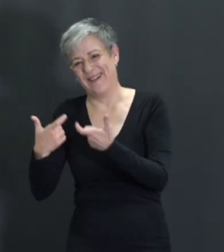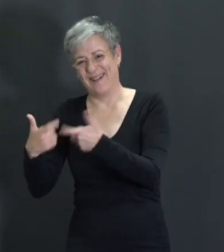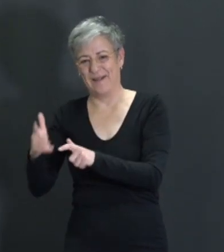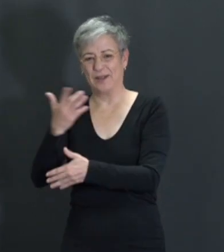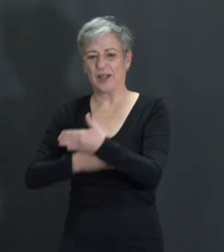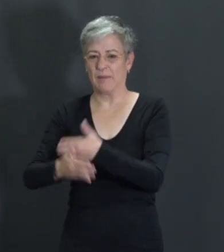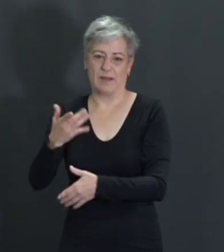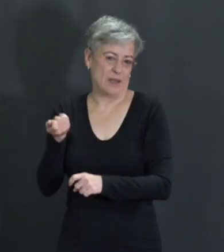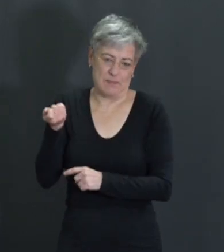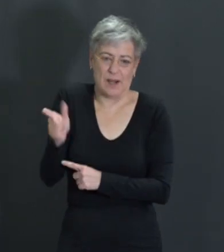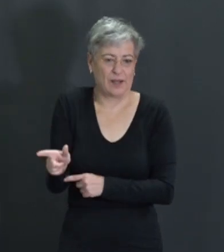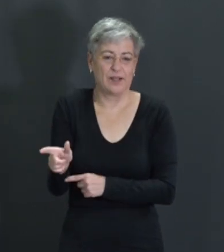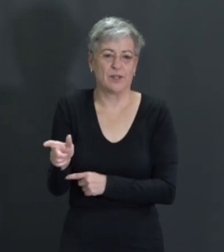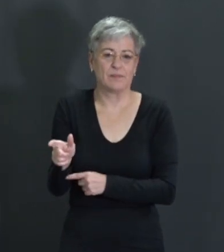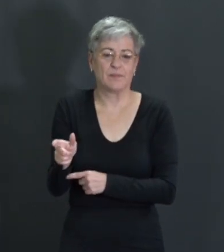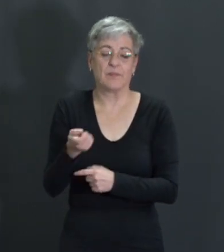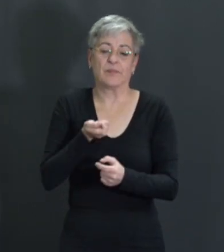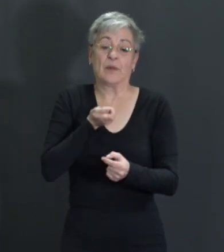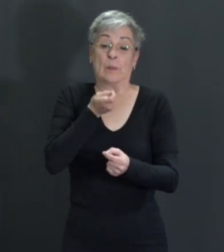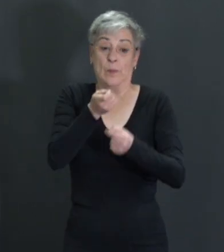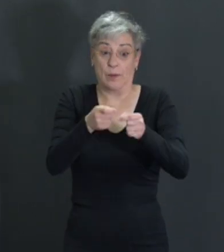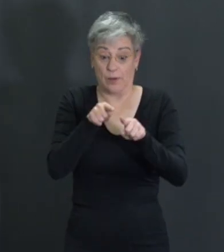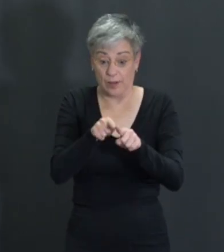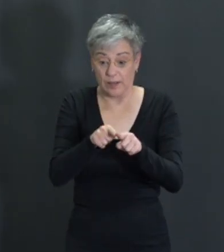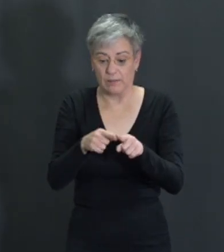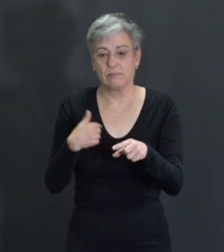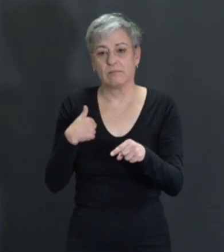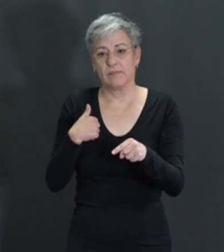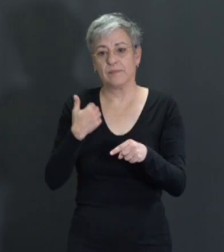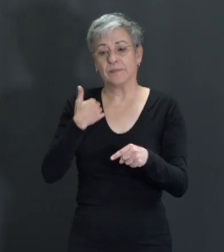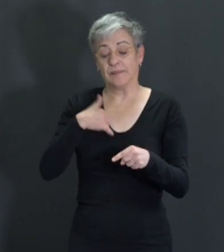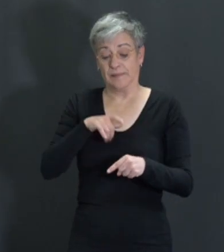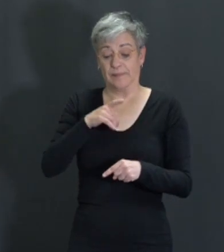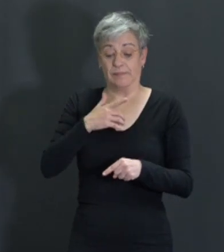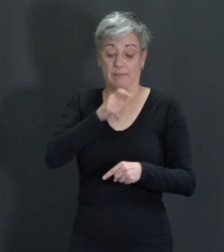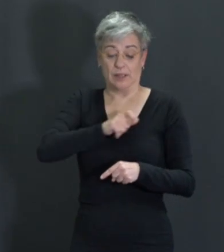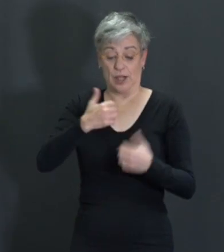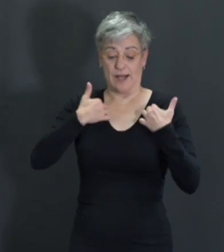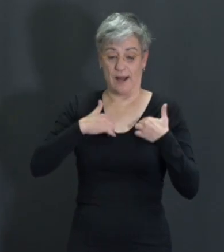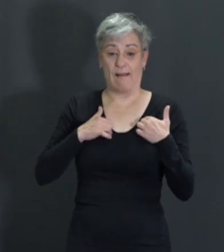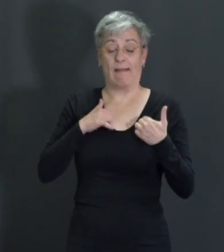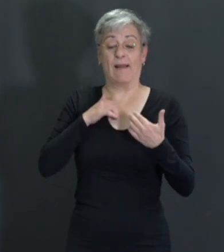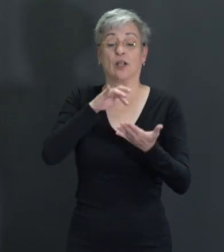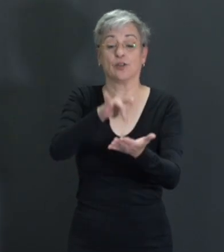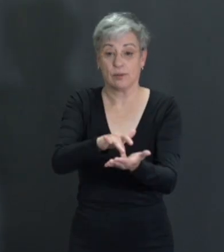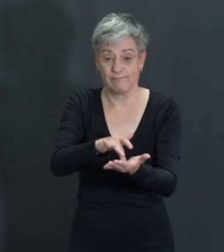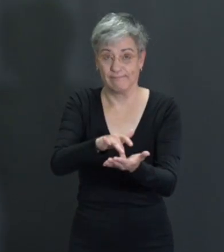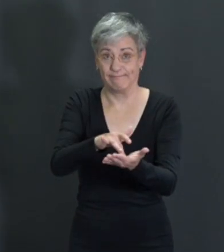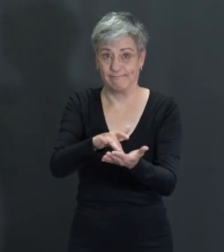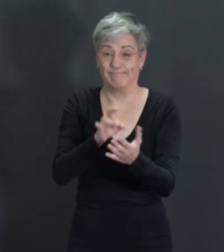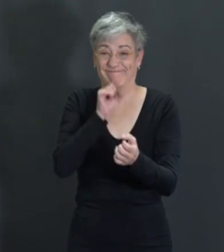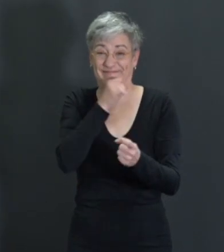y creo que, bueno, pues poco a poco las generaciones que vamos llegando, pues creo que vamos a exigir mucho